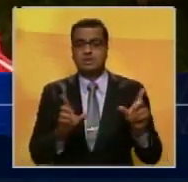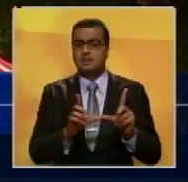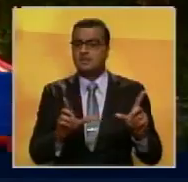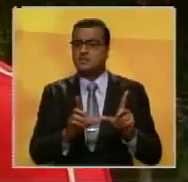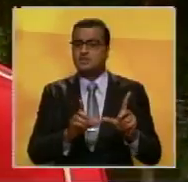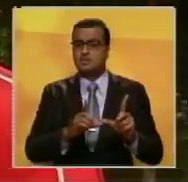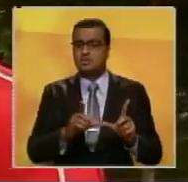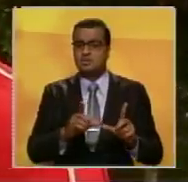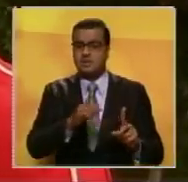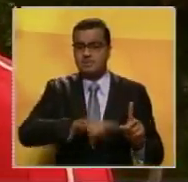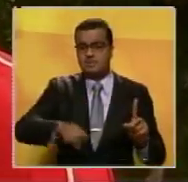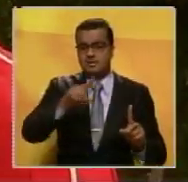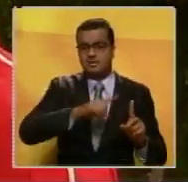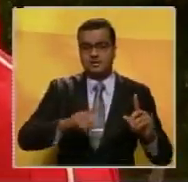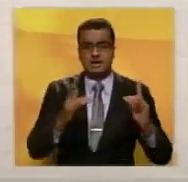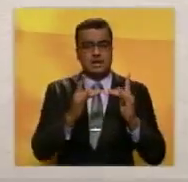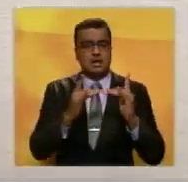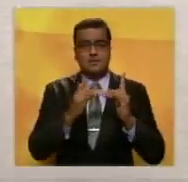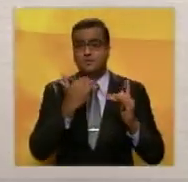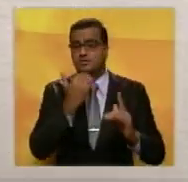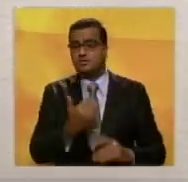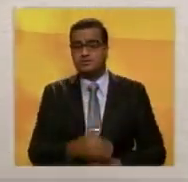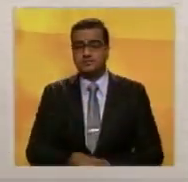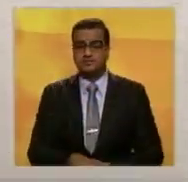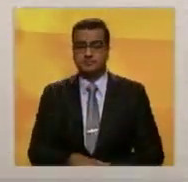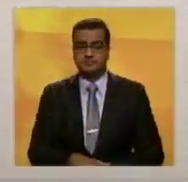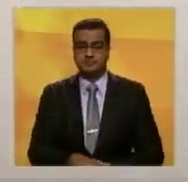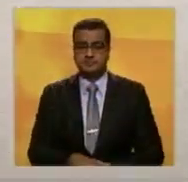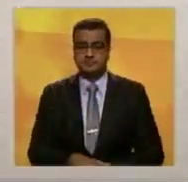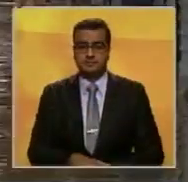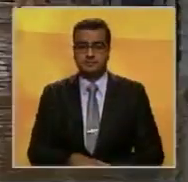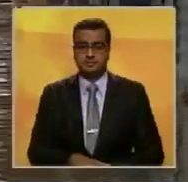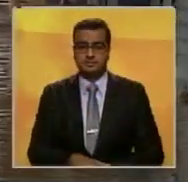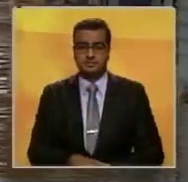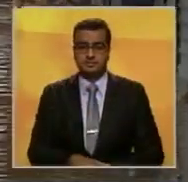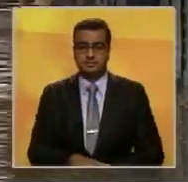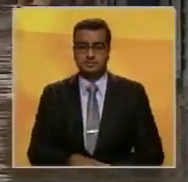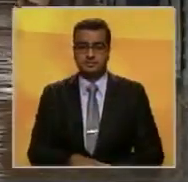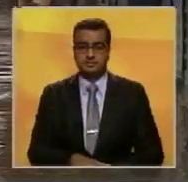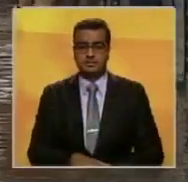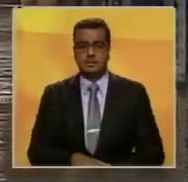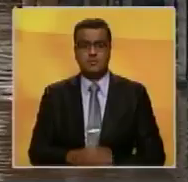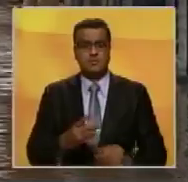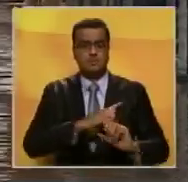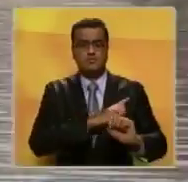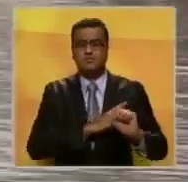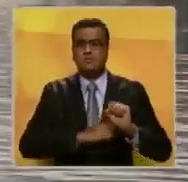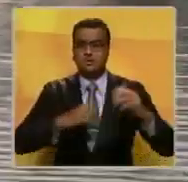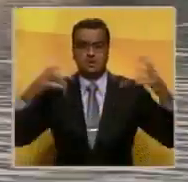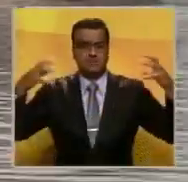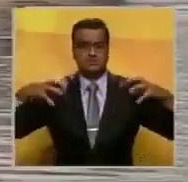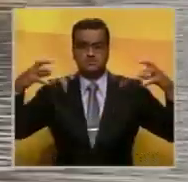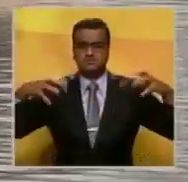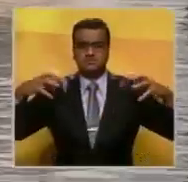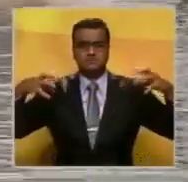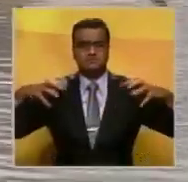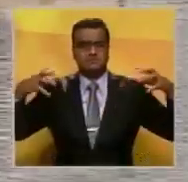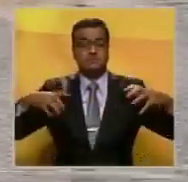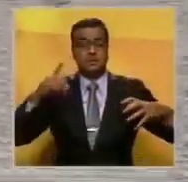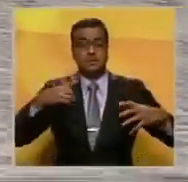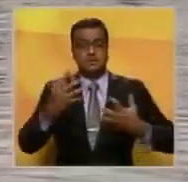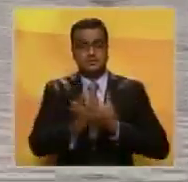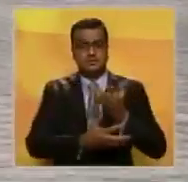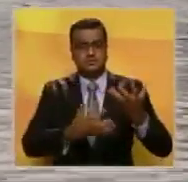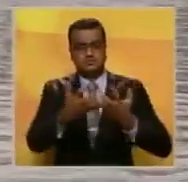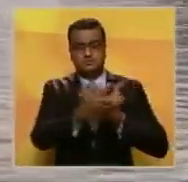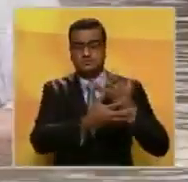el ventilador, la cama se echó a perder. Según las autoridades del Cuerpo de Bomberos de Maracaibo, las fuertes lluvias también provocaron un incendio en las subestaciones